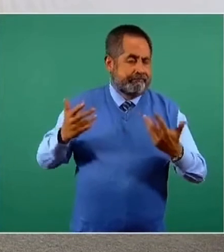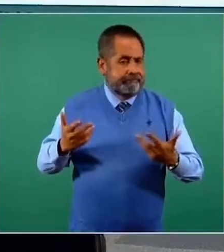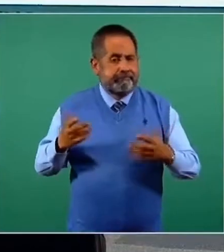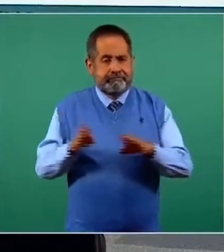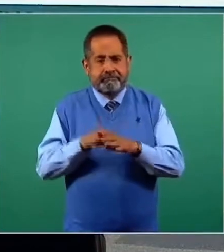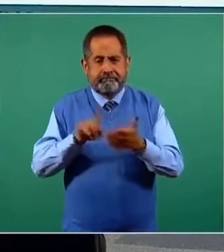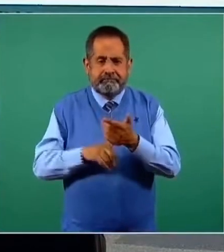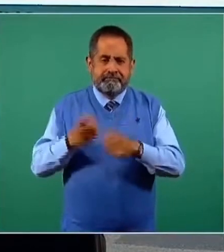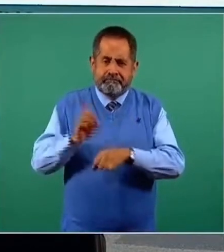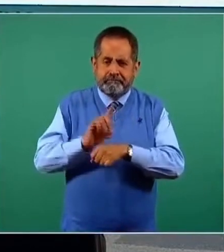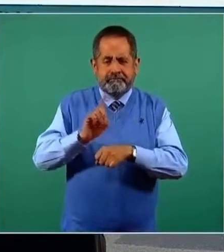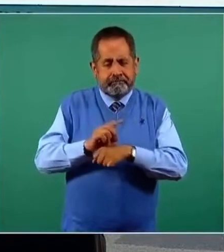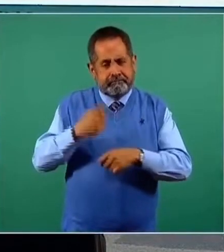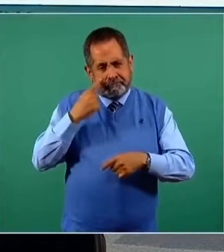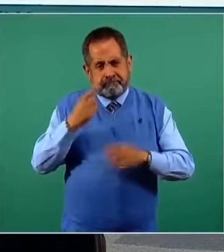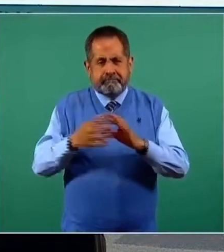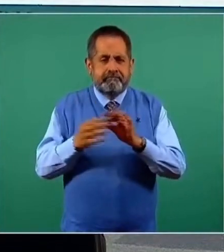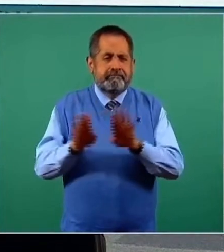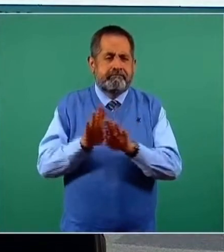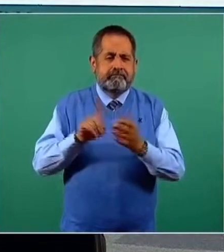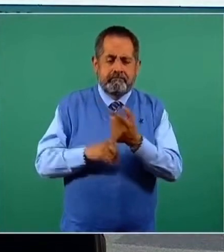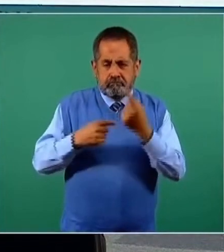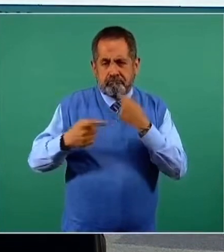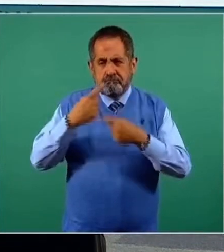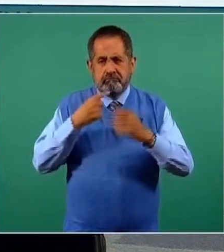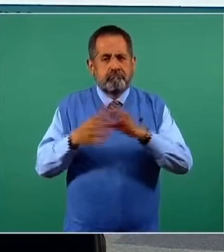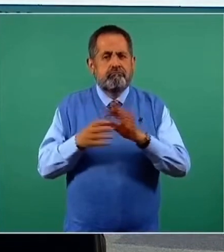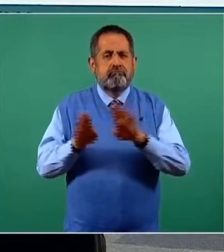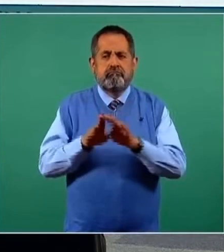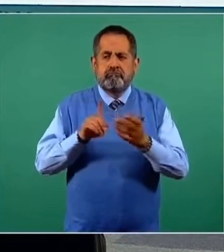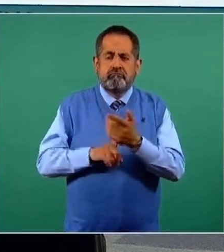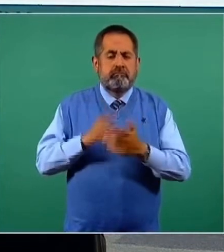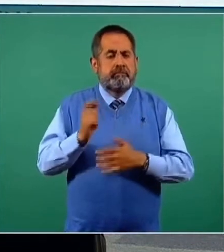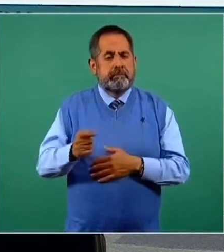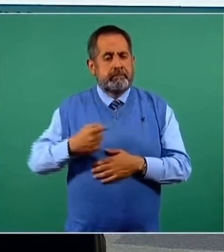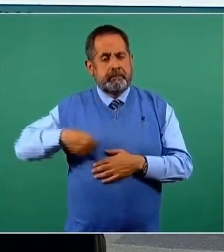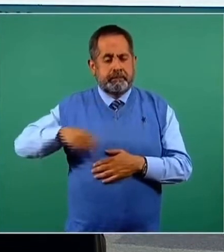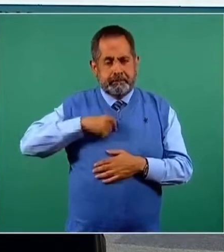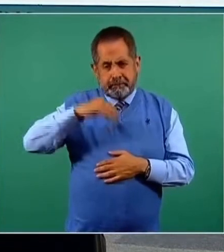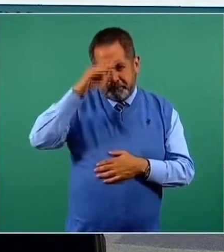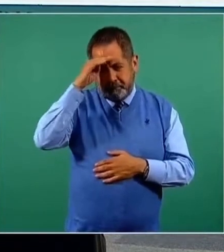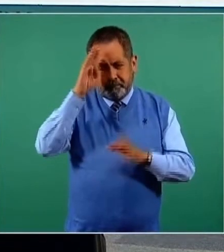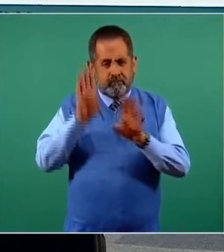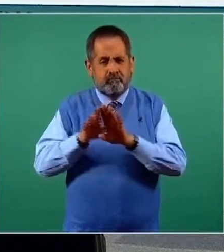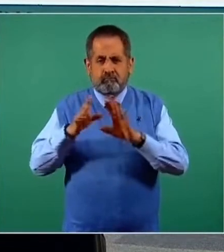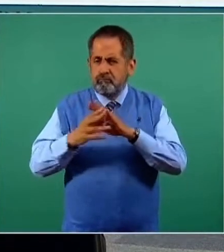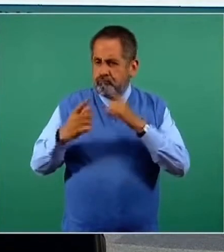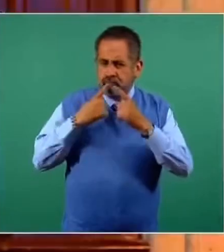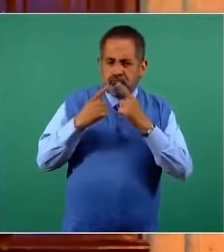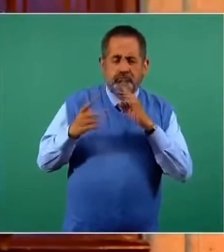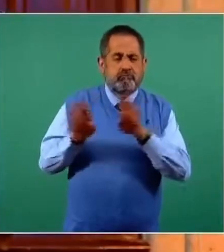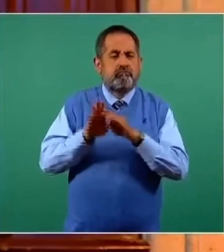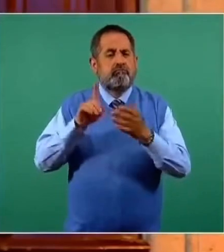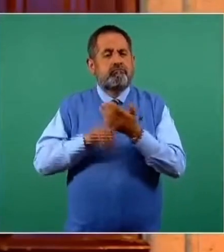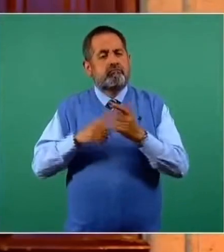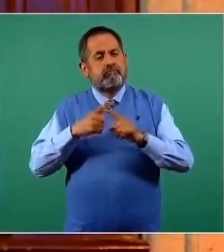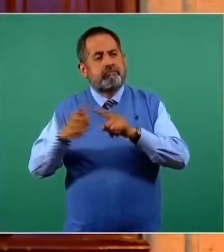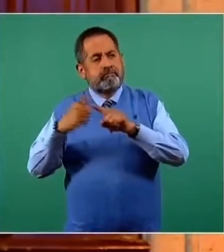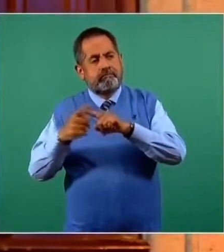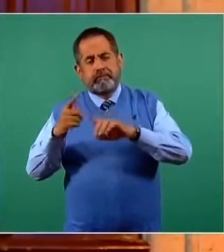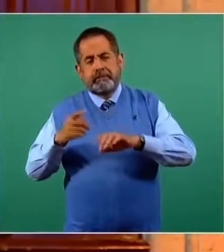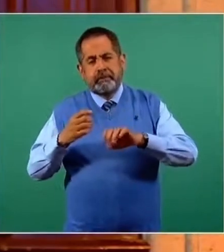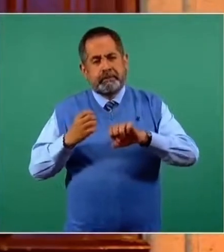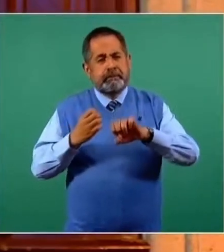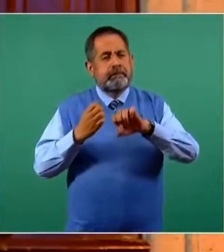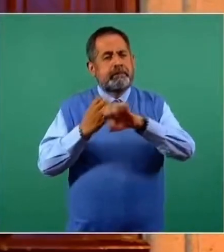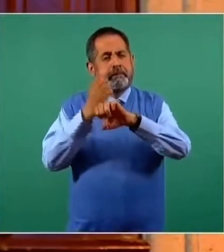realiza de estos indicadores y obviamente se está alertando y nos estamos comunicando con nuestras contrapartes en cada una de las